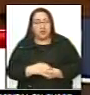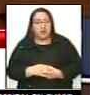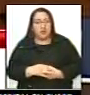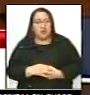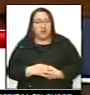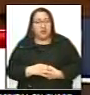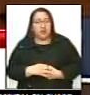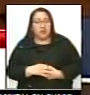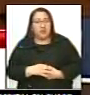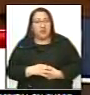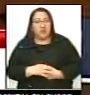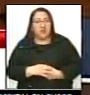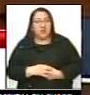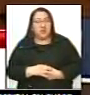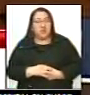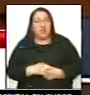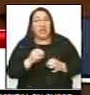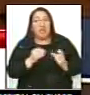y